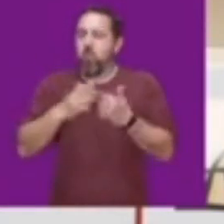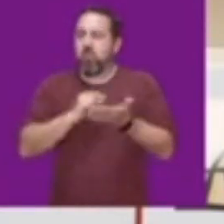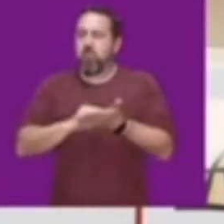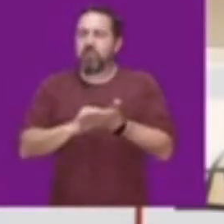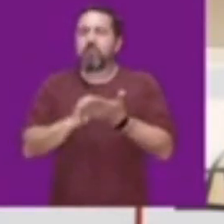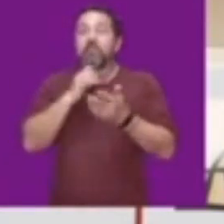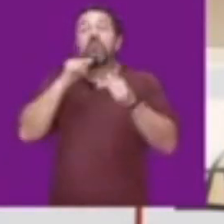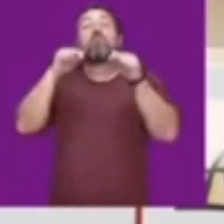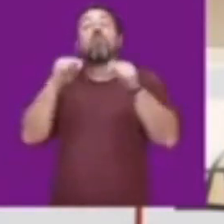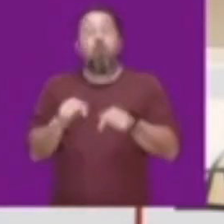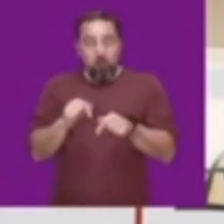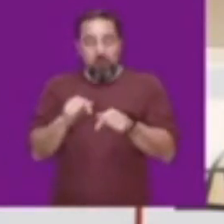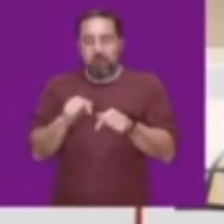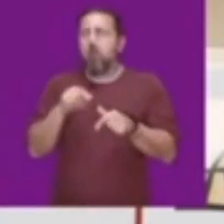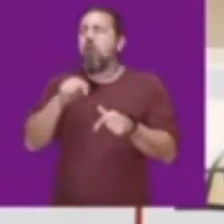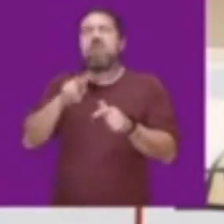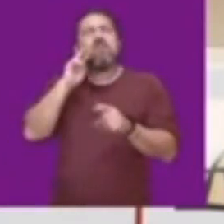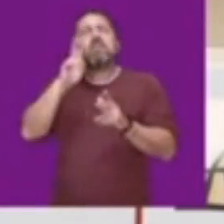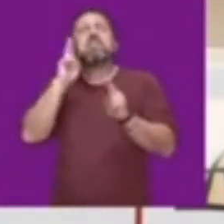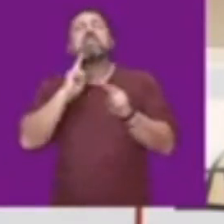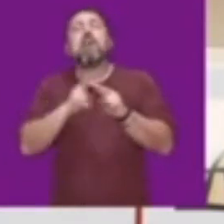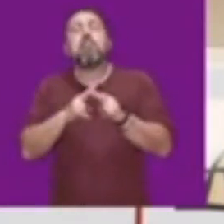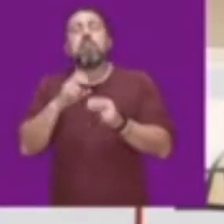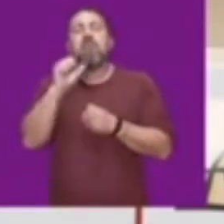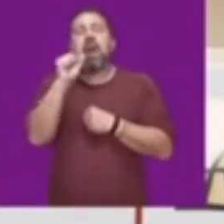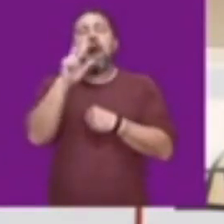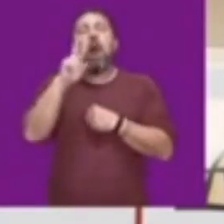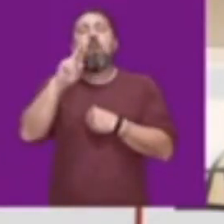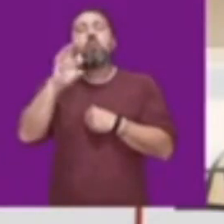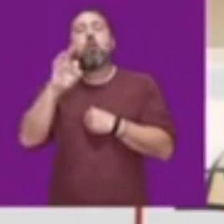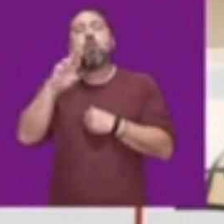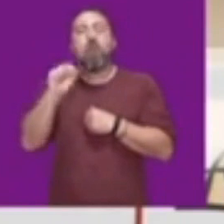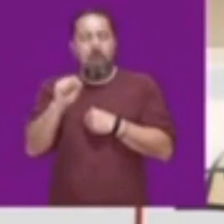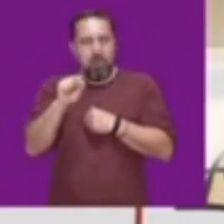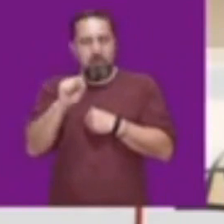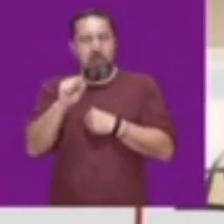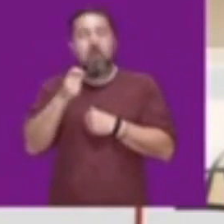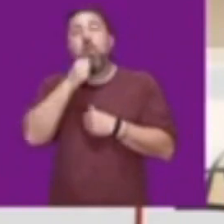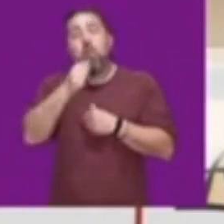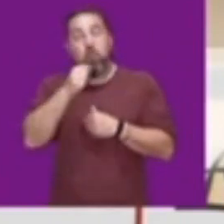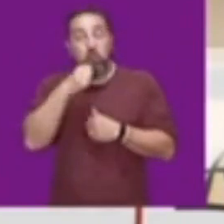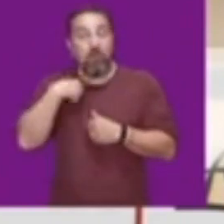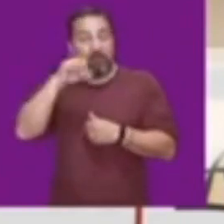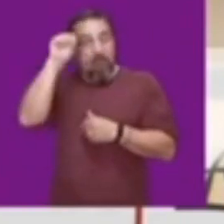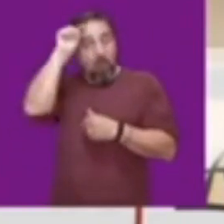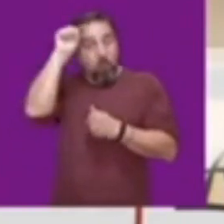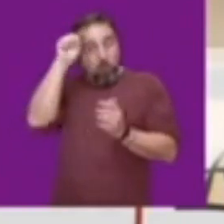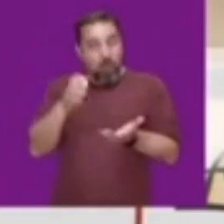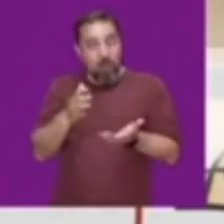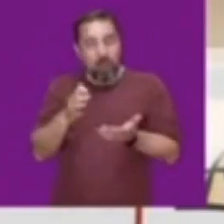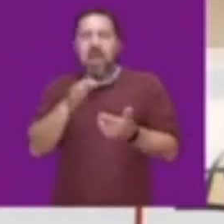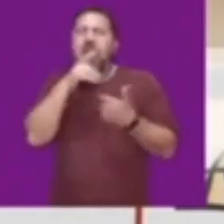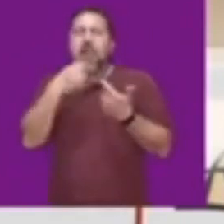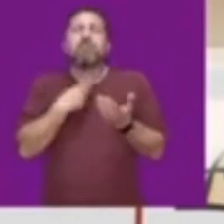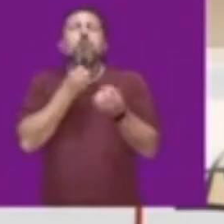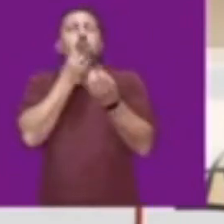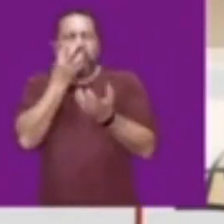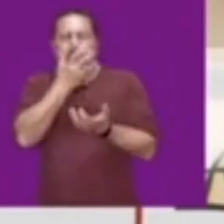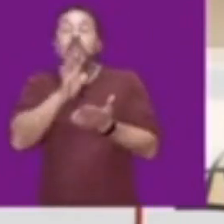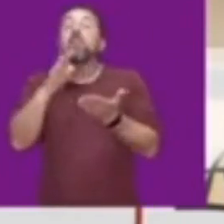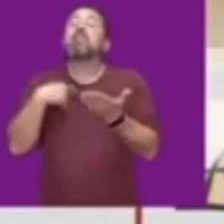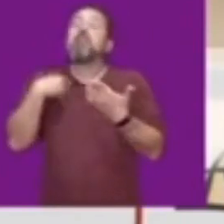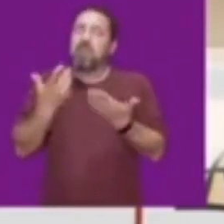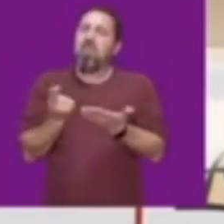ver hoy a Aurora, locutora. Y lo que vamos a hacer, además de verla, va a ser contarla y va a ser